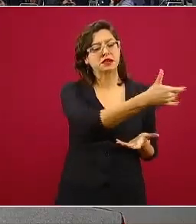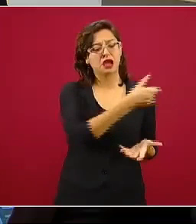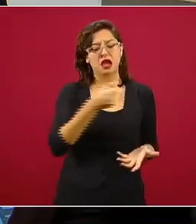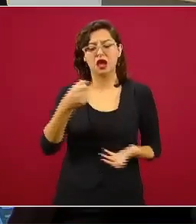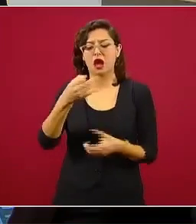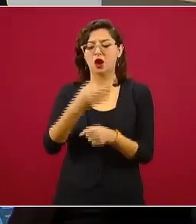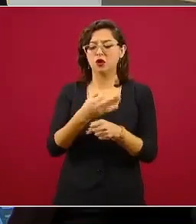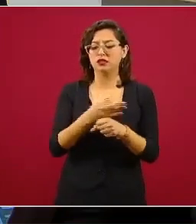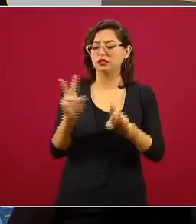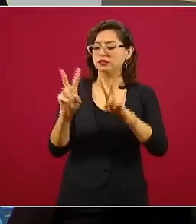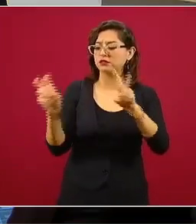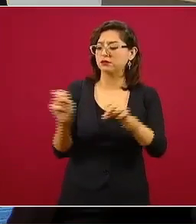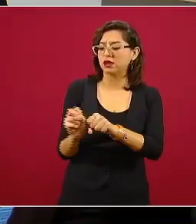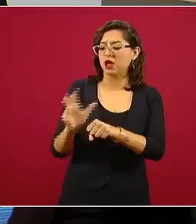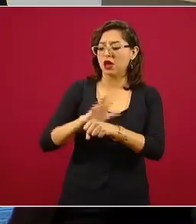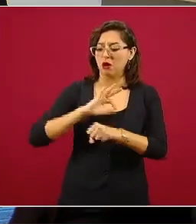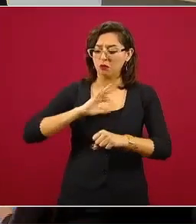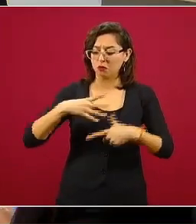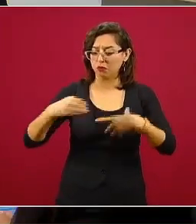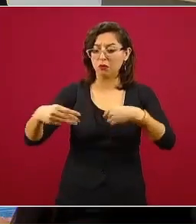la pandemia, presidente?